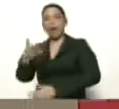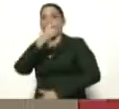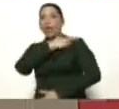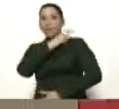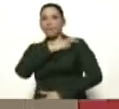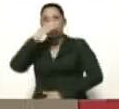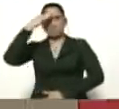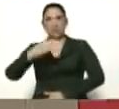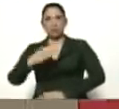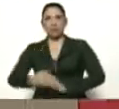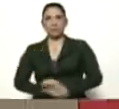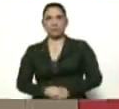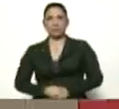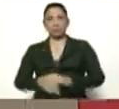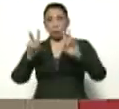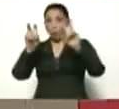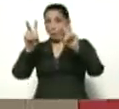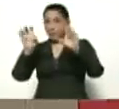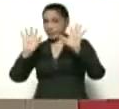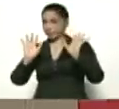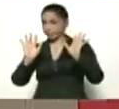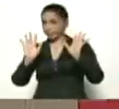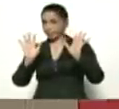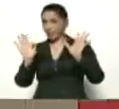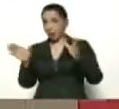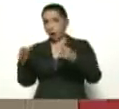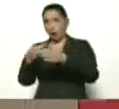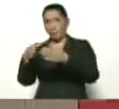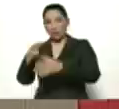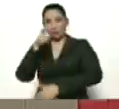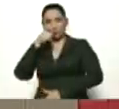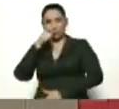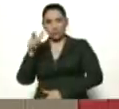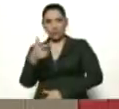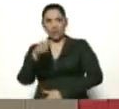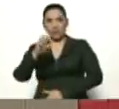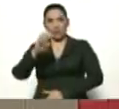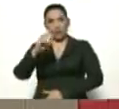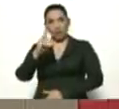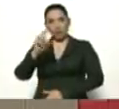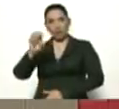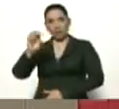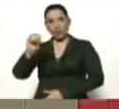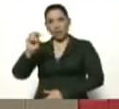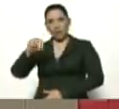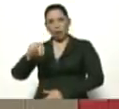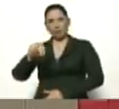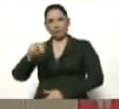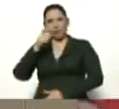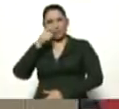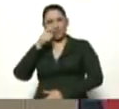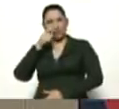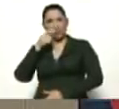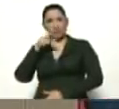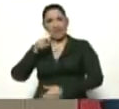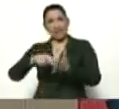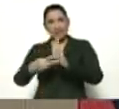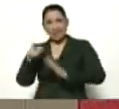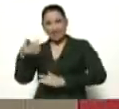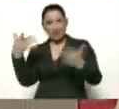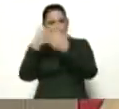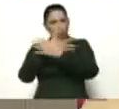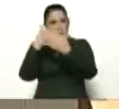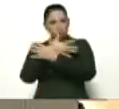militar comillas de la operación que se estaba perpetrando es decir que esta confesión